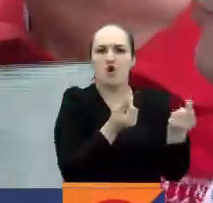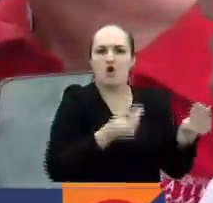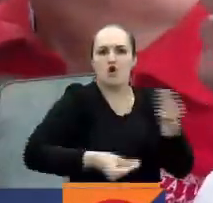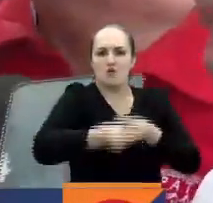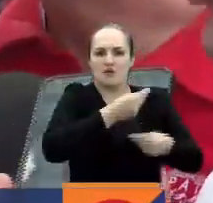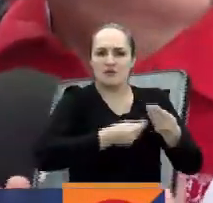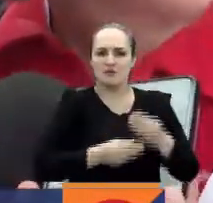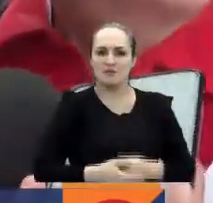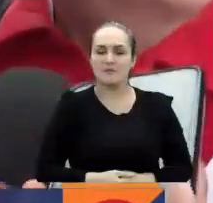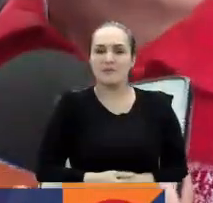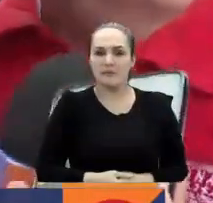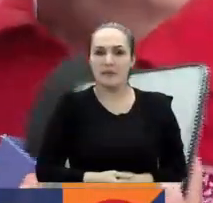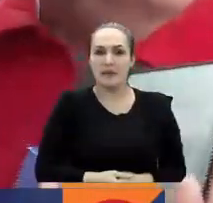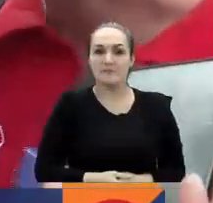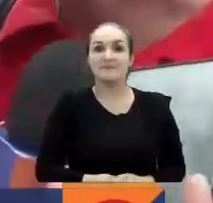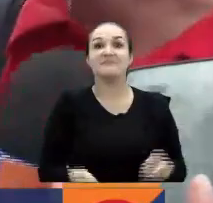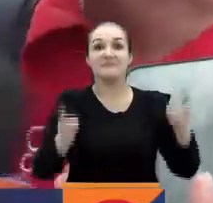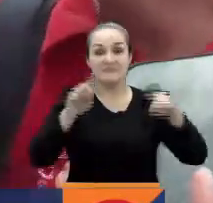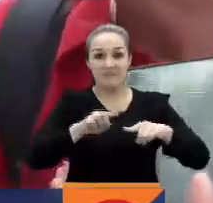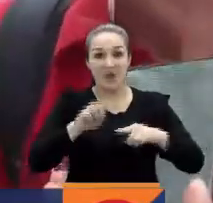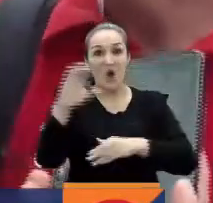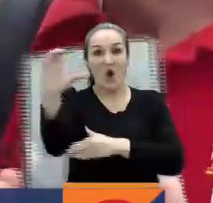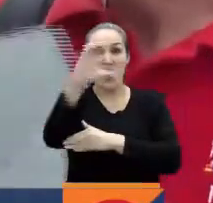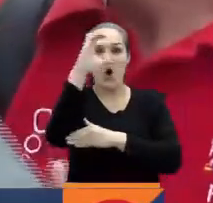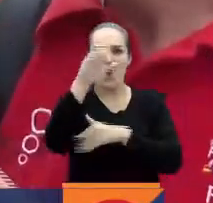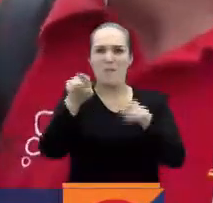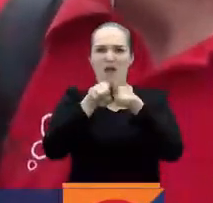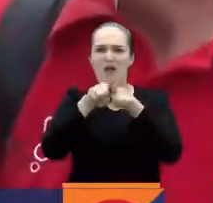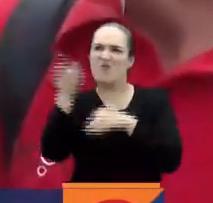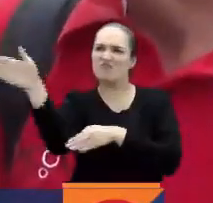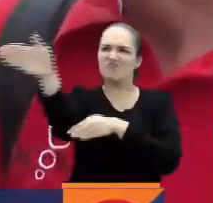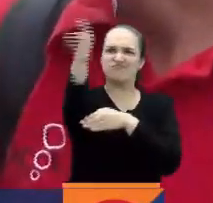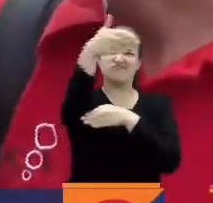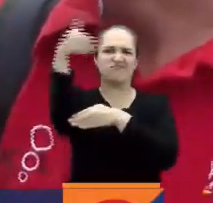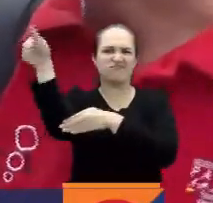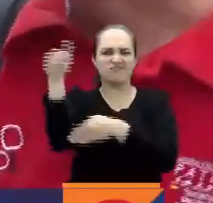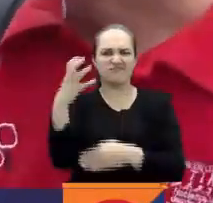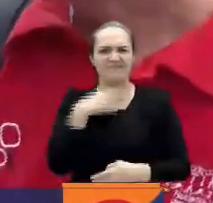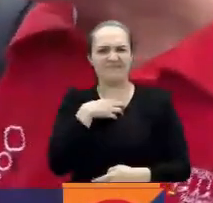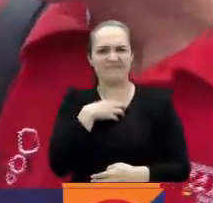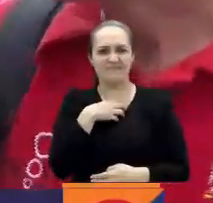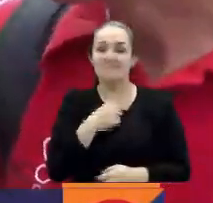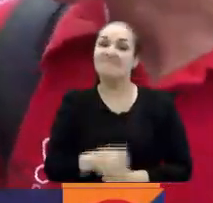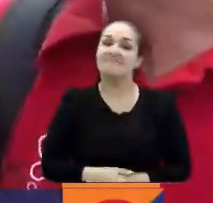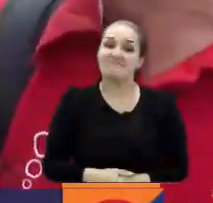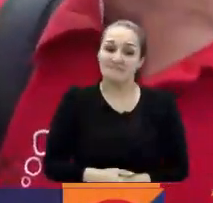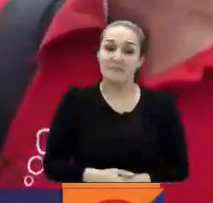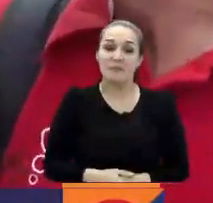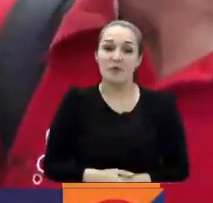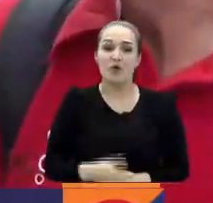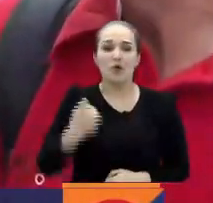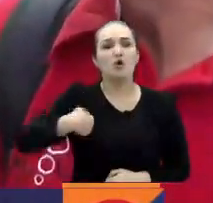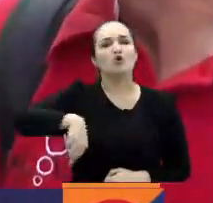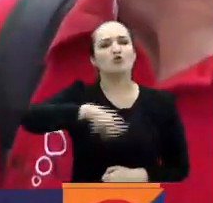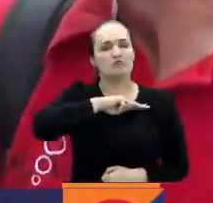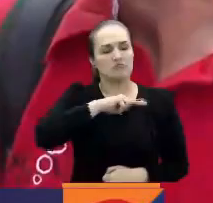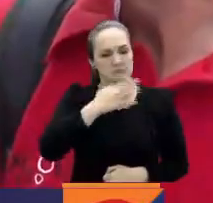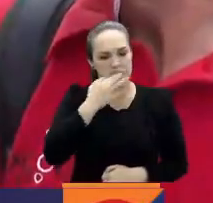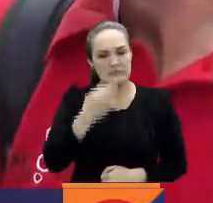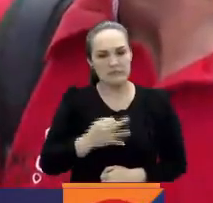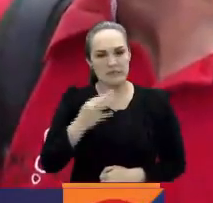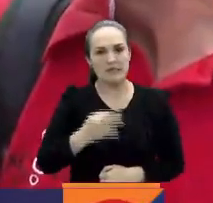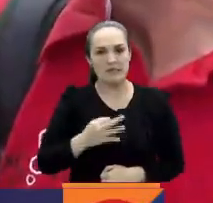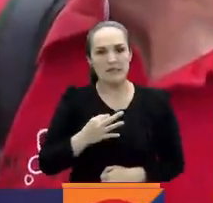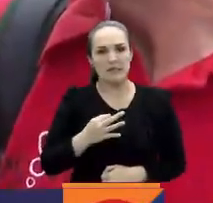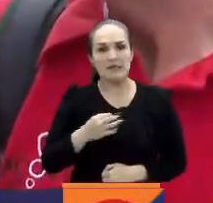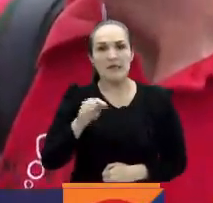delegación colombiana siendo un símbolo de victoria después de este restablecimiento. Bueno, nosotros logramos también que